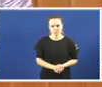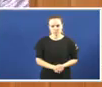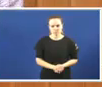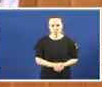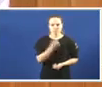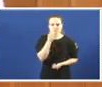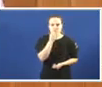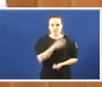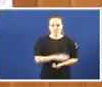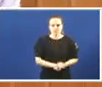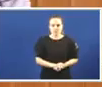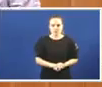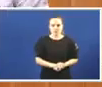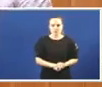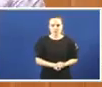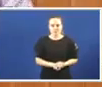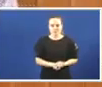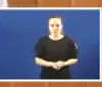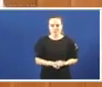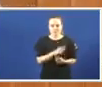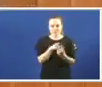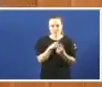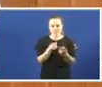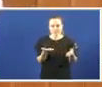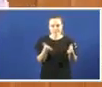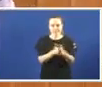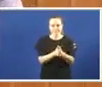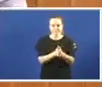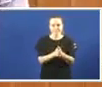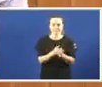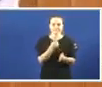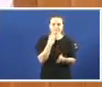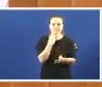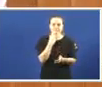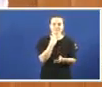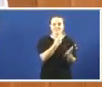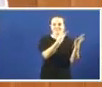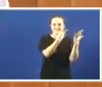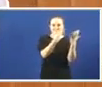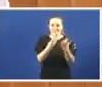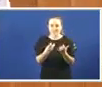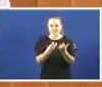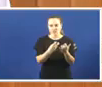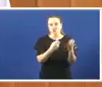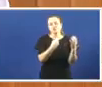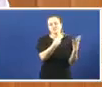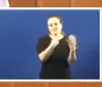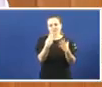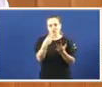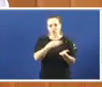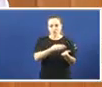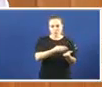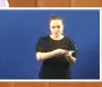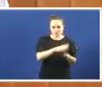Ben, sumadas ambas as dúas cantidades, o que Marea propón é destinar 768 millóns de euros a